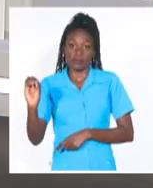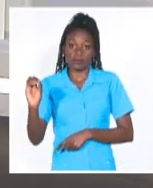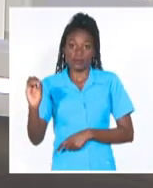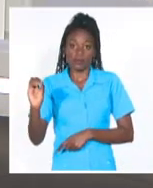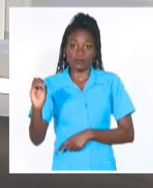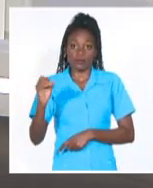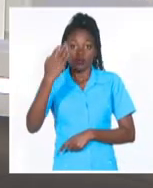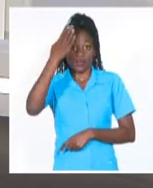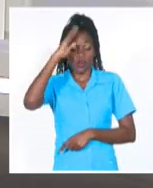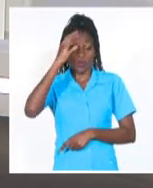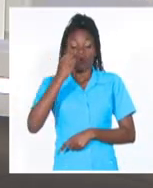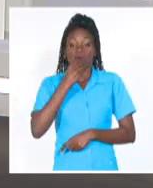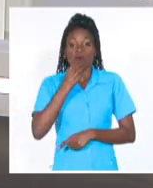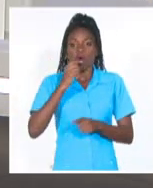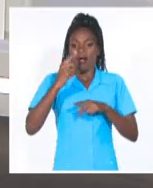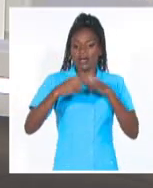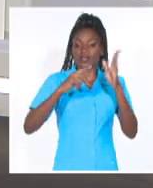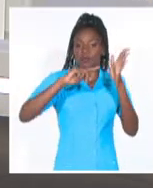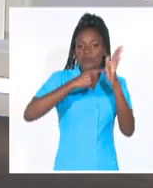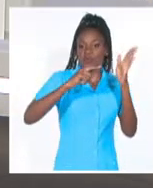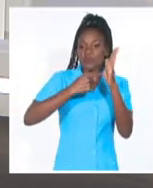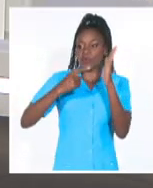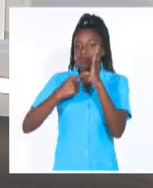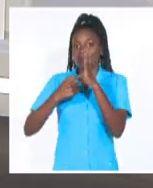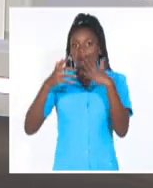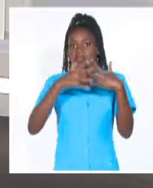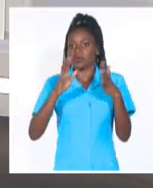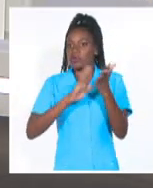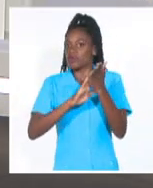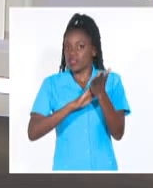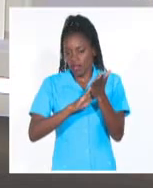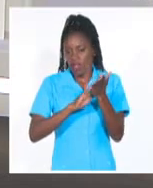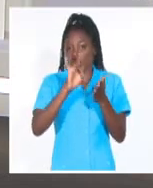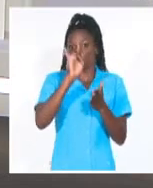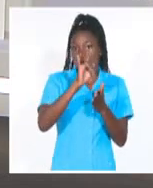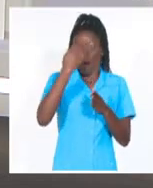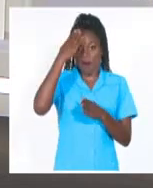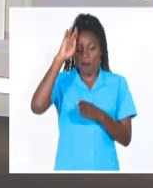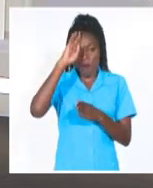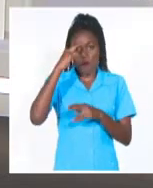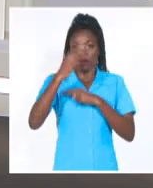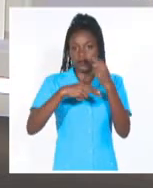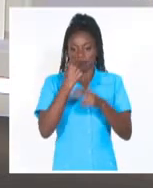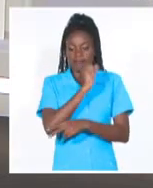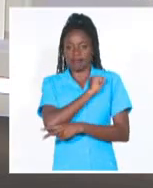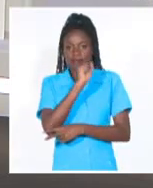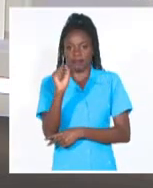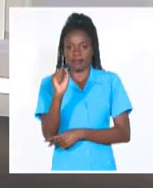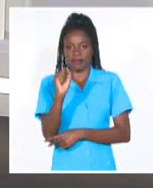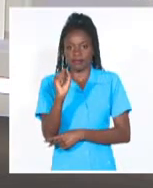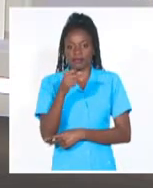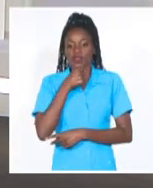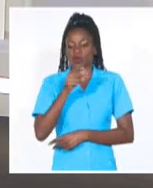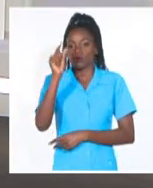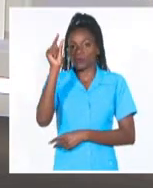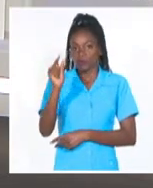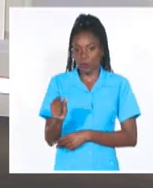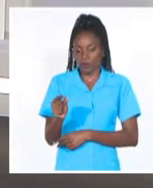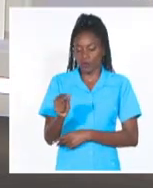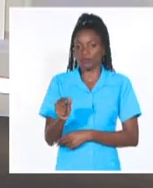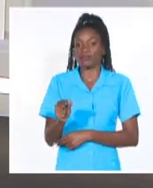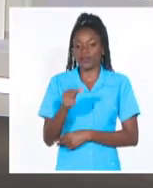no permitió puntos en contra durante todo el certamen para repetir la corona conquistada en la cita precedente. Hernández Luján nos tiene los